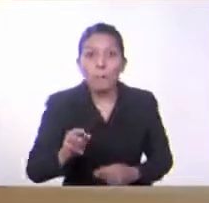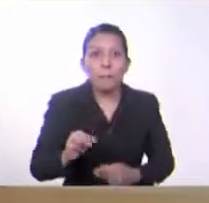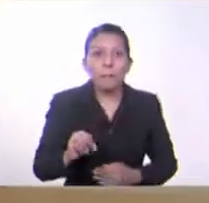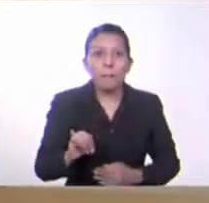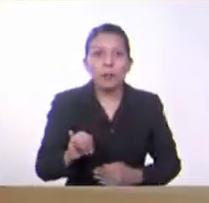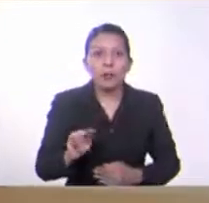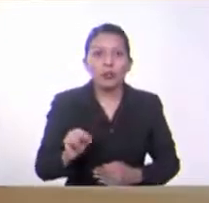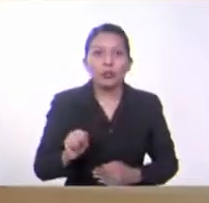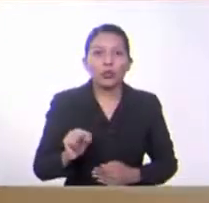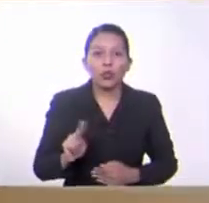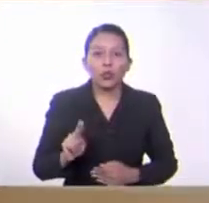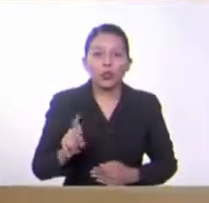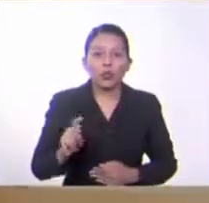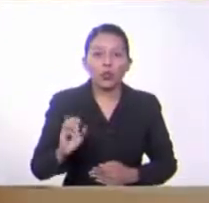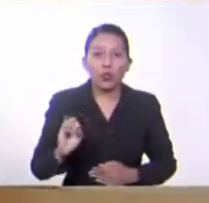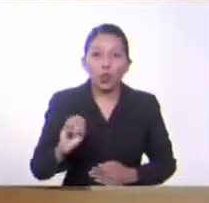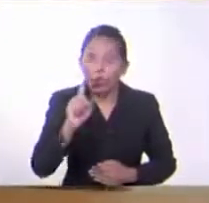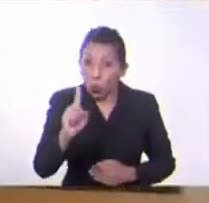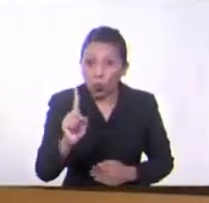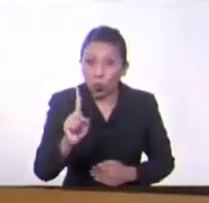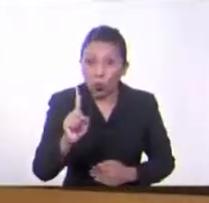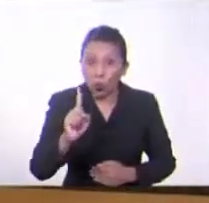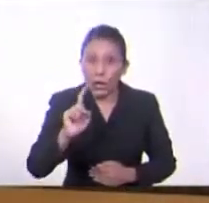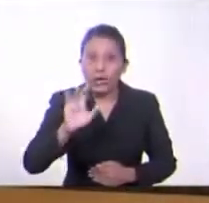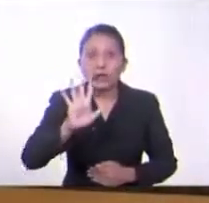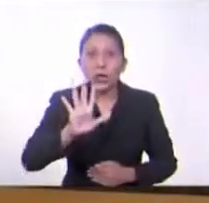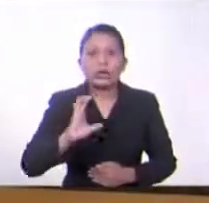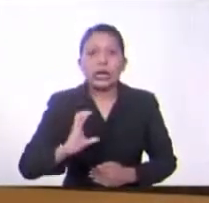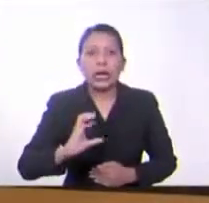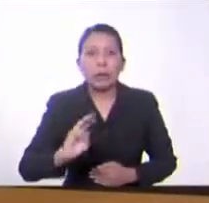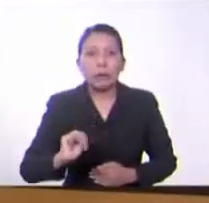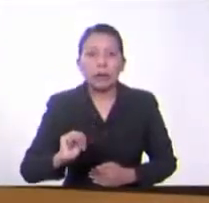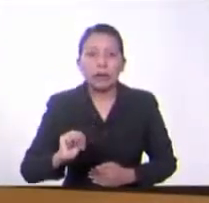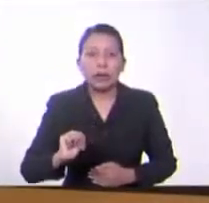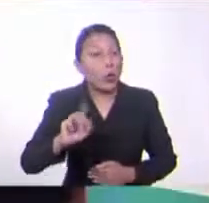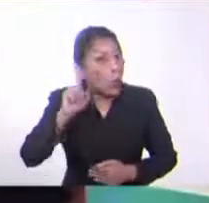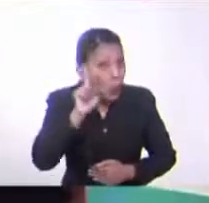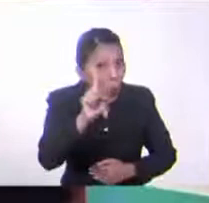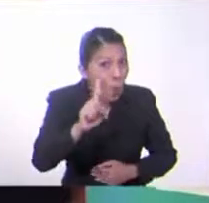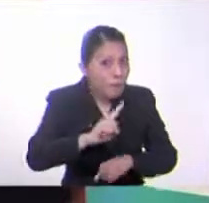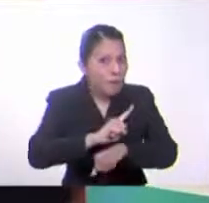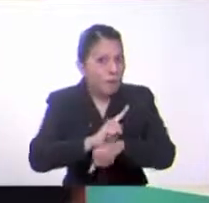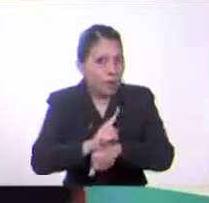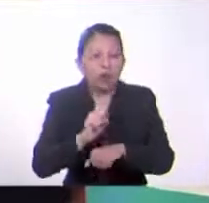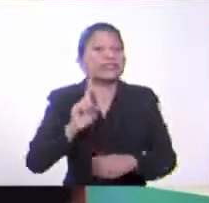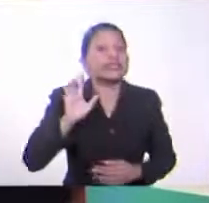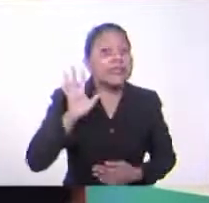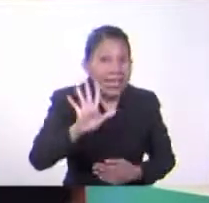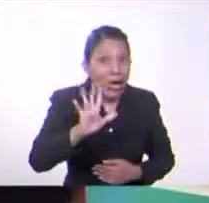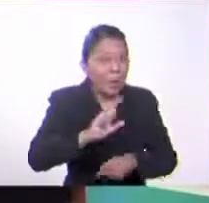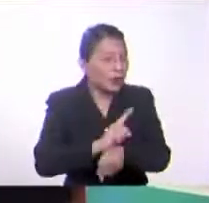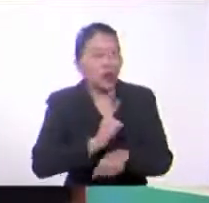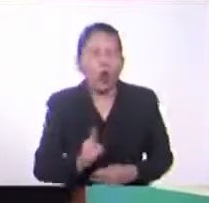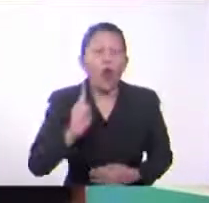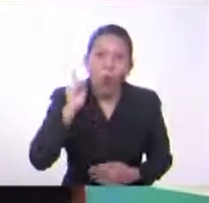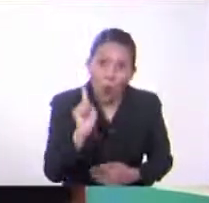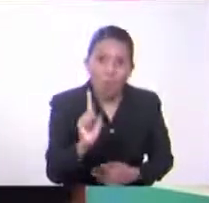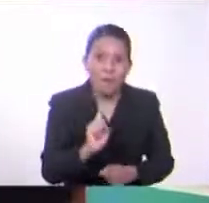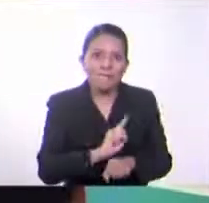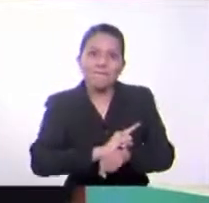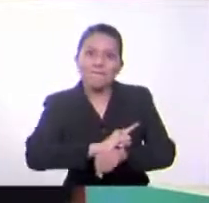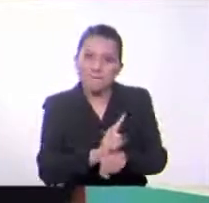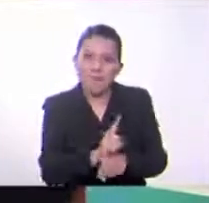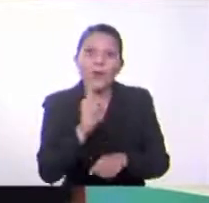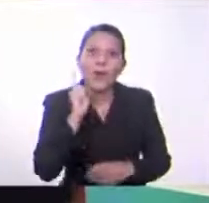fueron 5 centímetros los que subió el agua en 5 minutos. No. En un minuto. En un minuto,